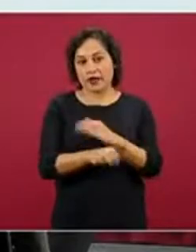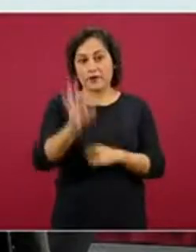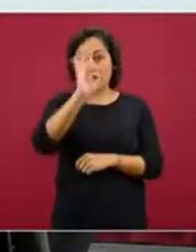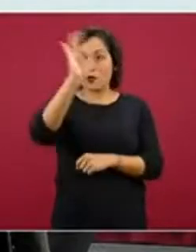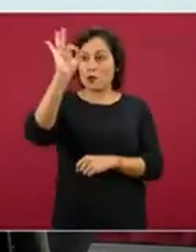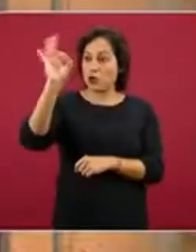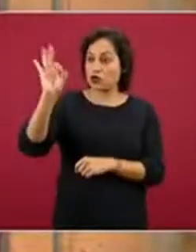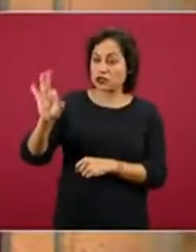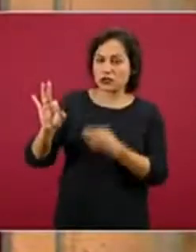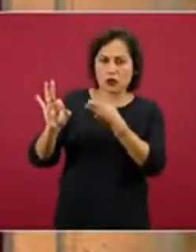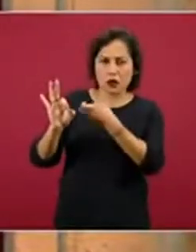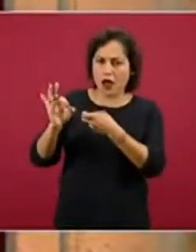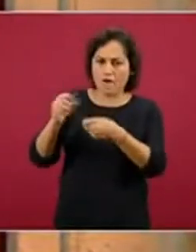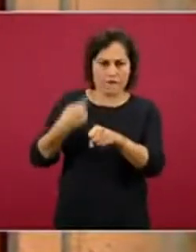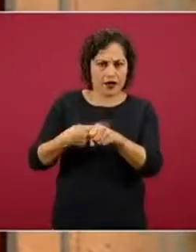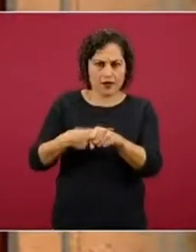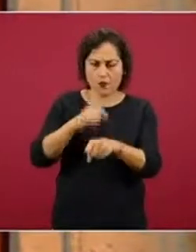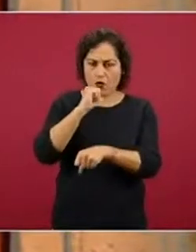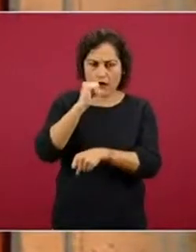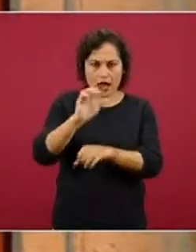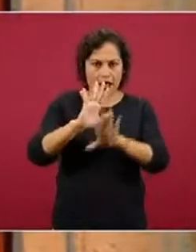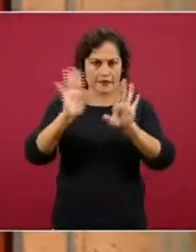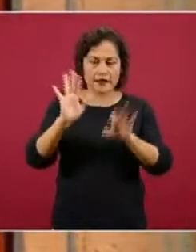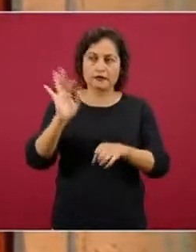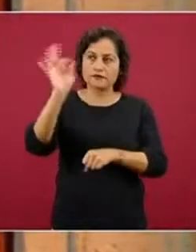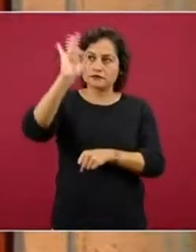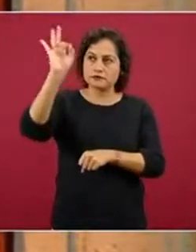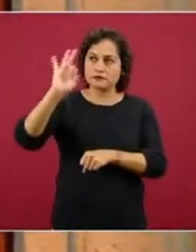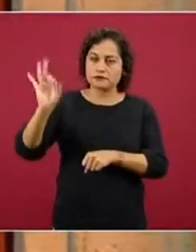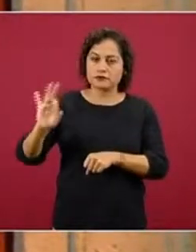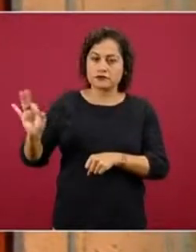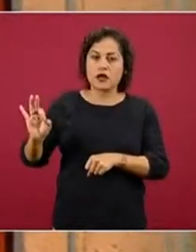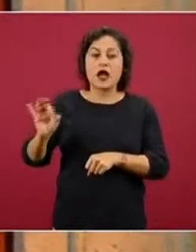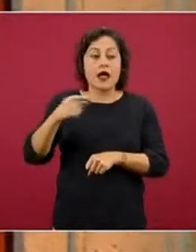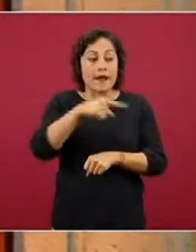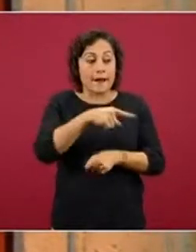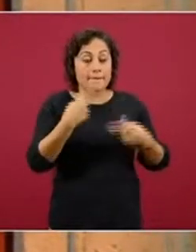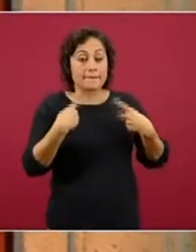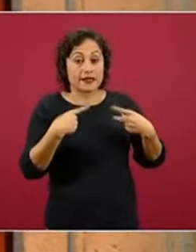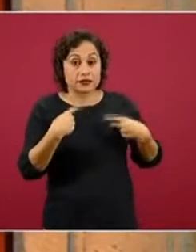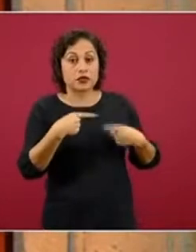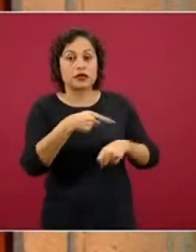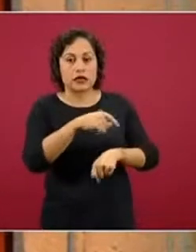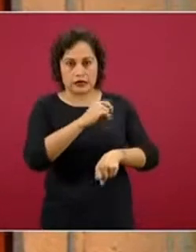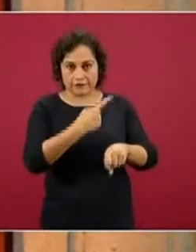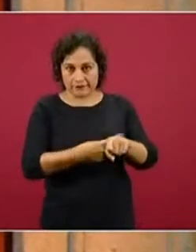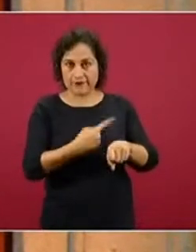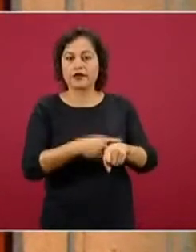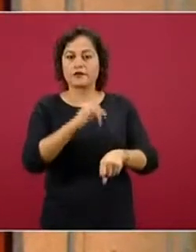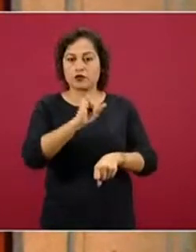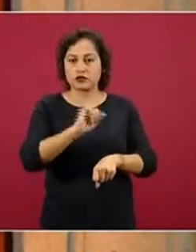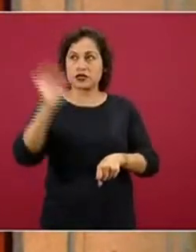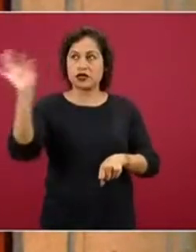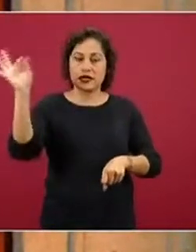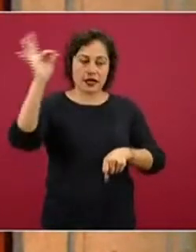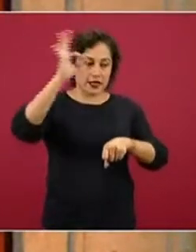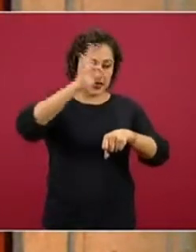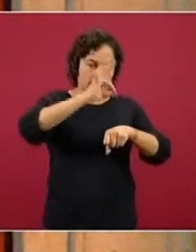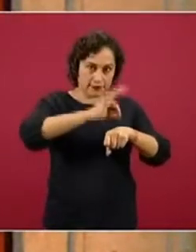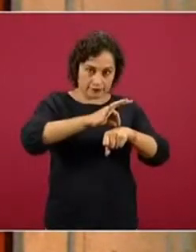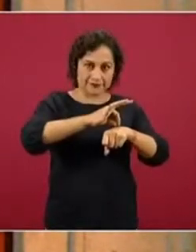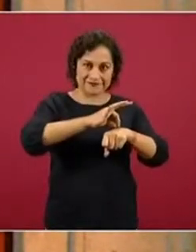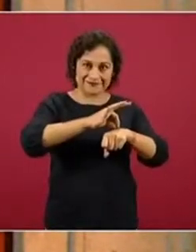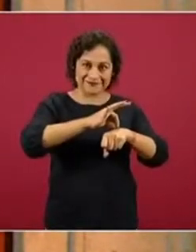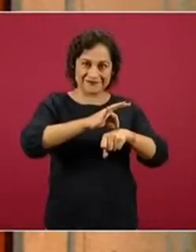se alimenta de una persona que está infectada, al momento de alimentarse, el mosquito